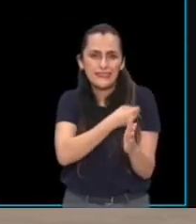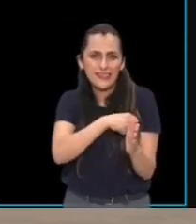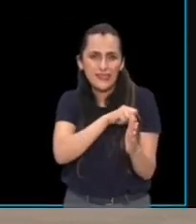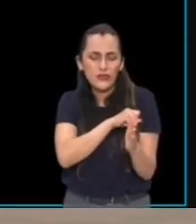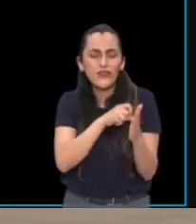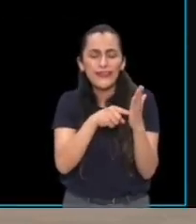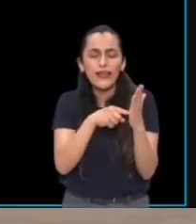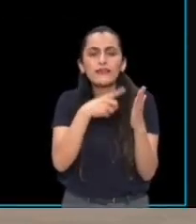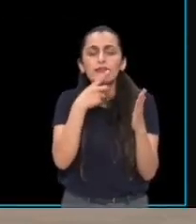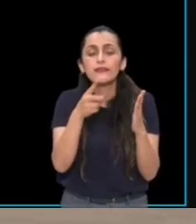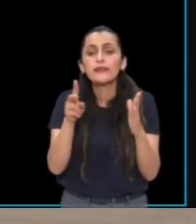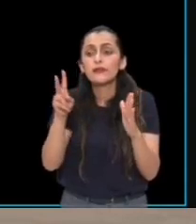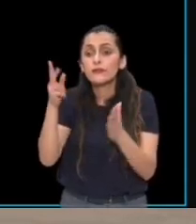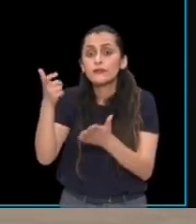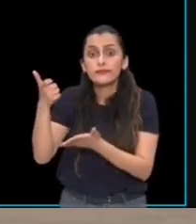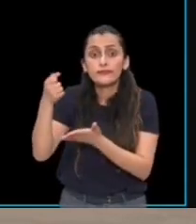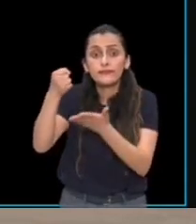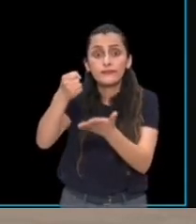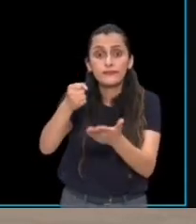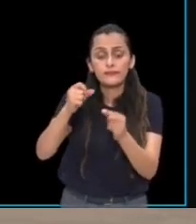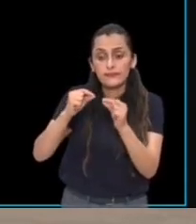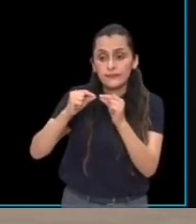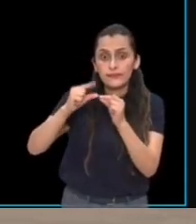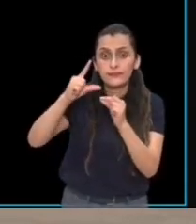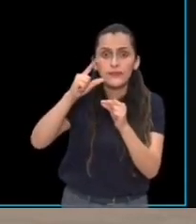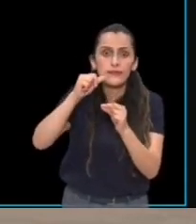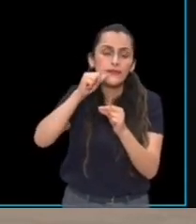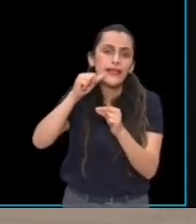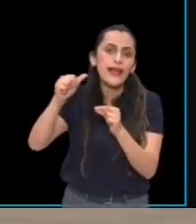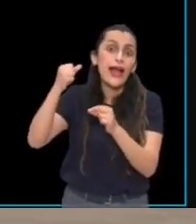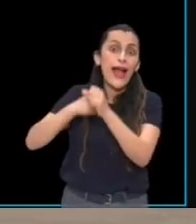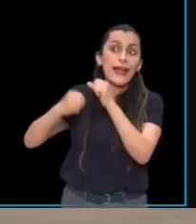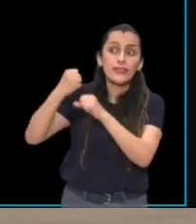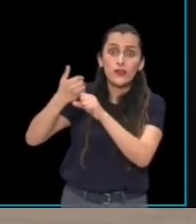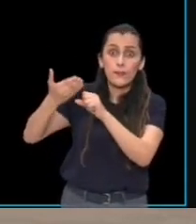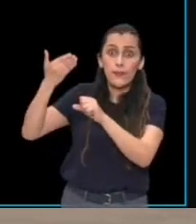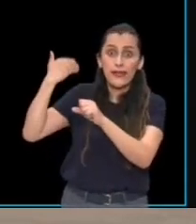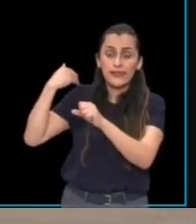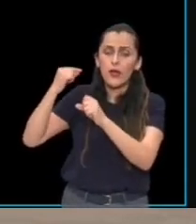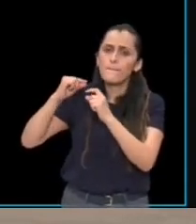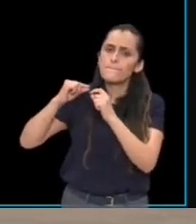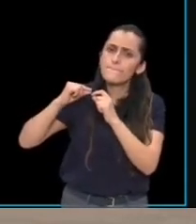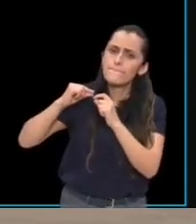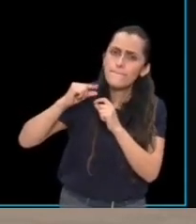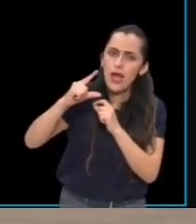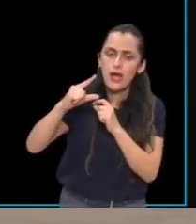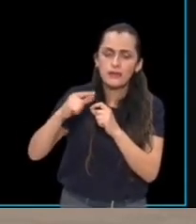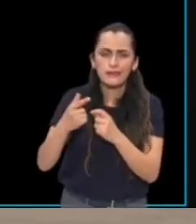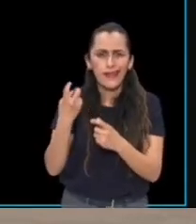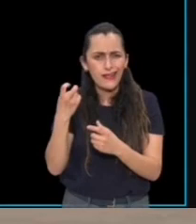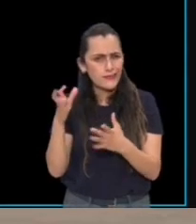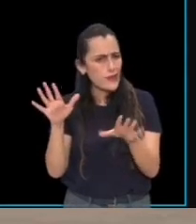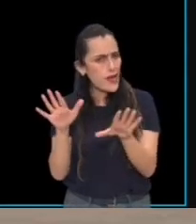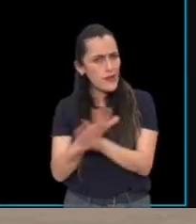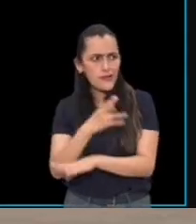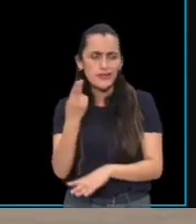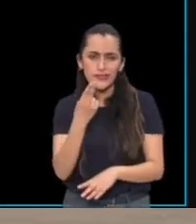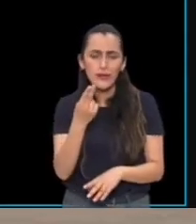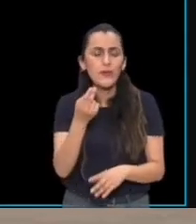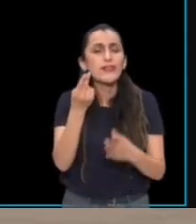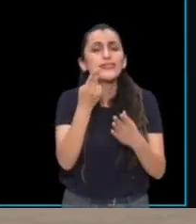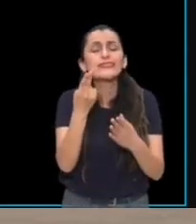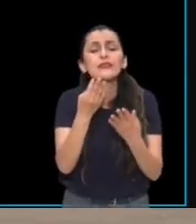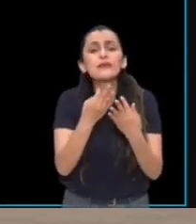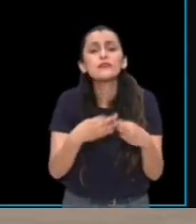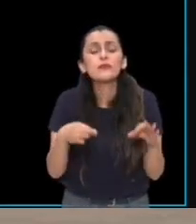monto que tendrá que poner el gobierno será mayor al año anterior. Yo creo que eso se tiene que cambiar. Tenemos que buscar, como comentábamos en un principio, que haya un